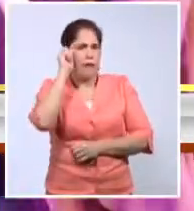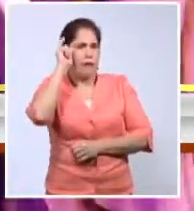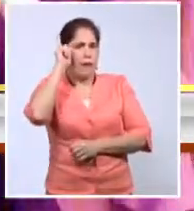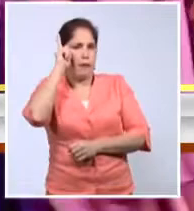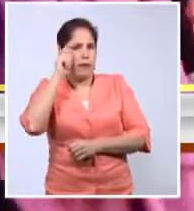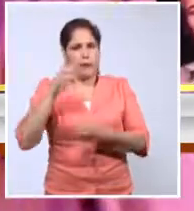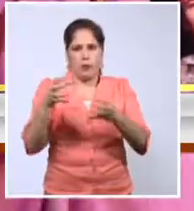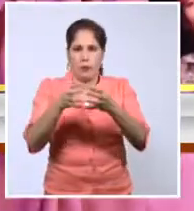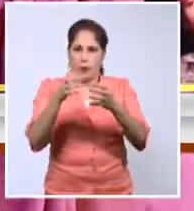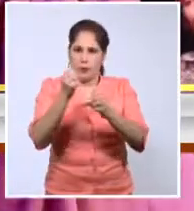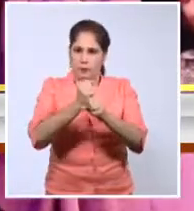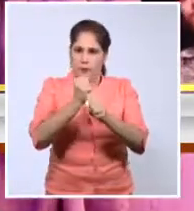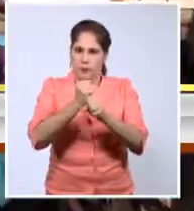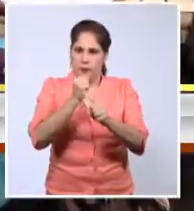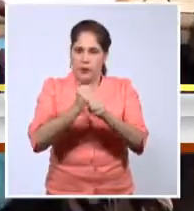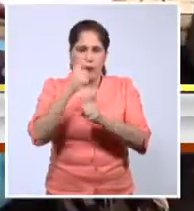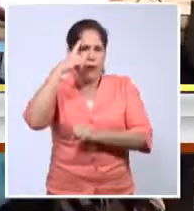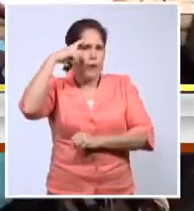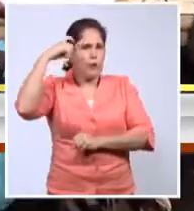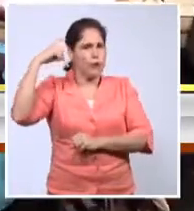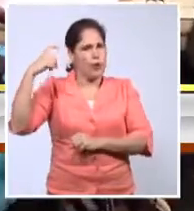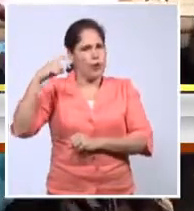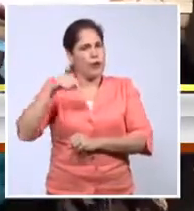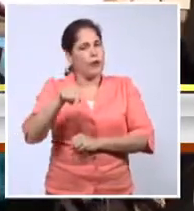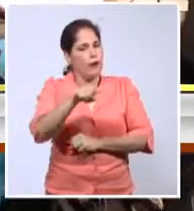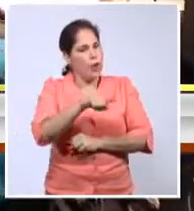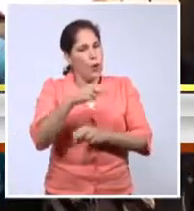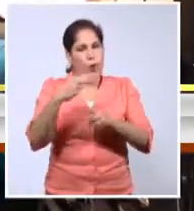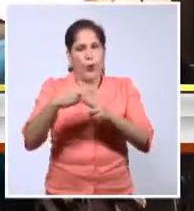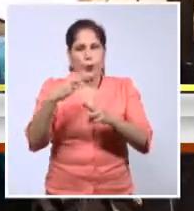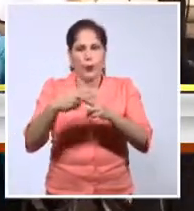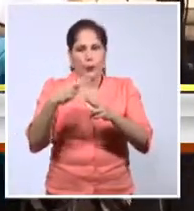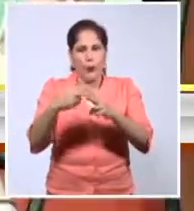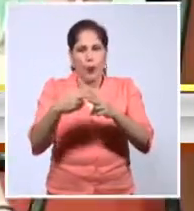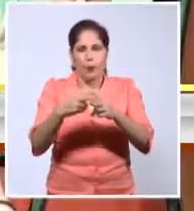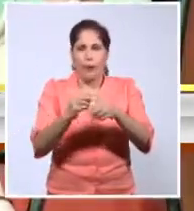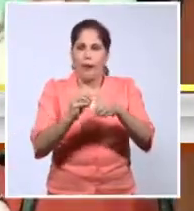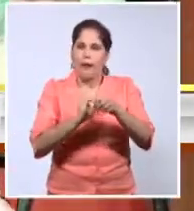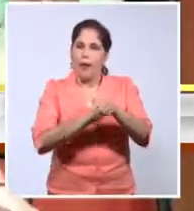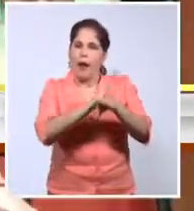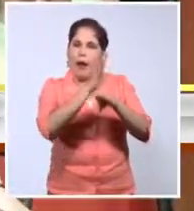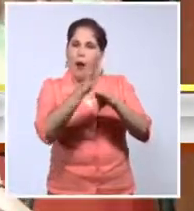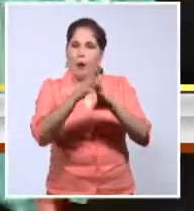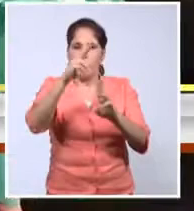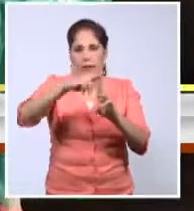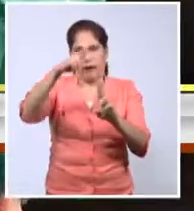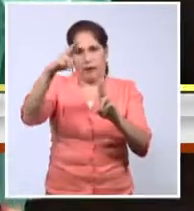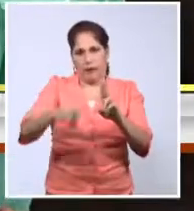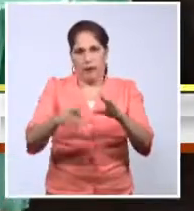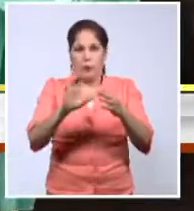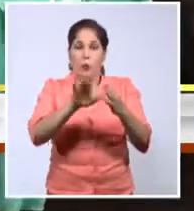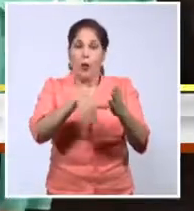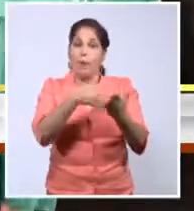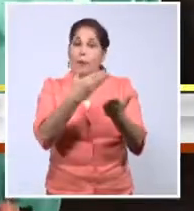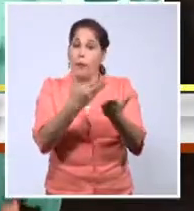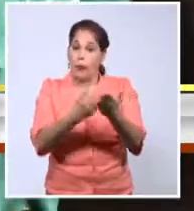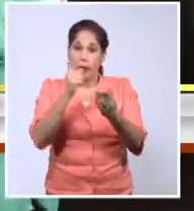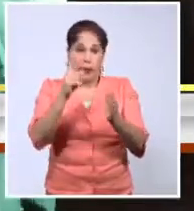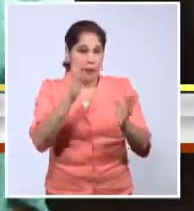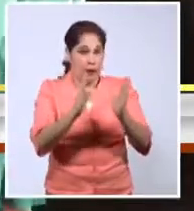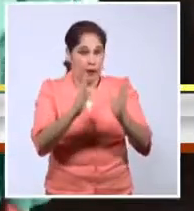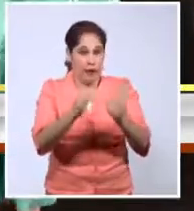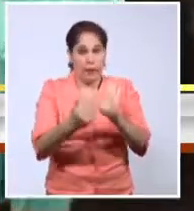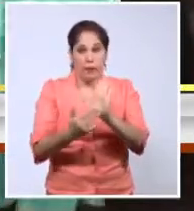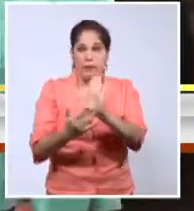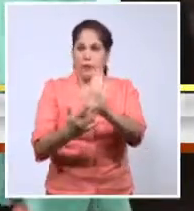ese colectivo. Soñar con los ojos abiertos es el nombre del más reciente espectáculo de la compañía, una propuesta que en su primera temporada de